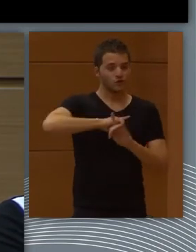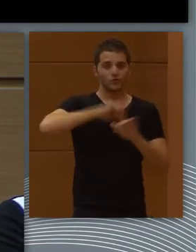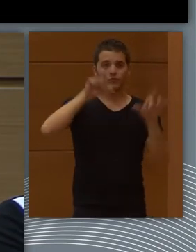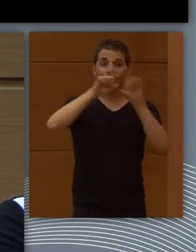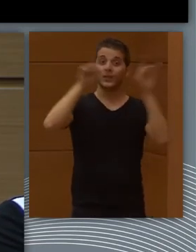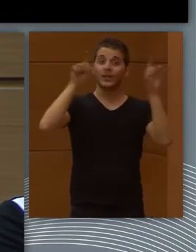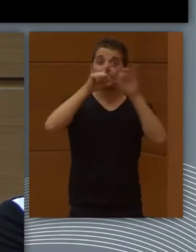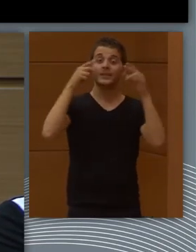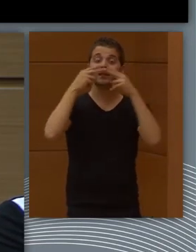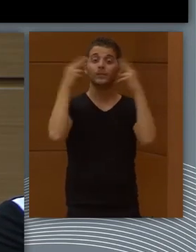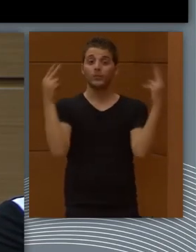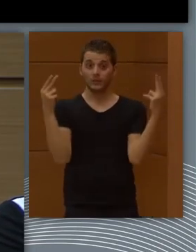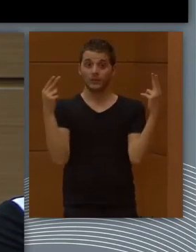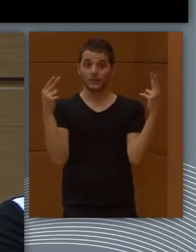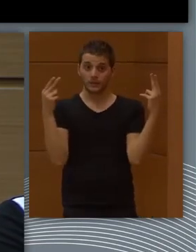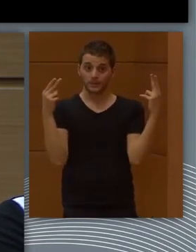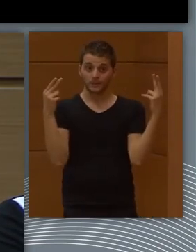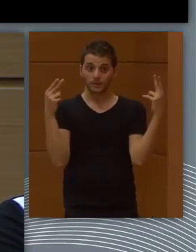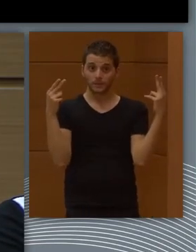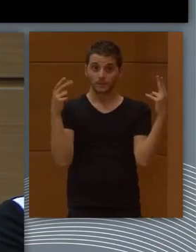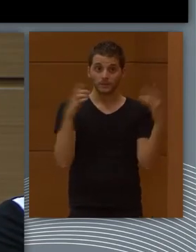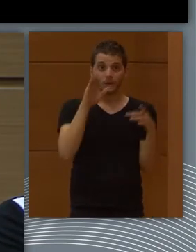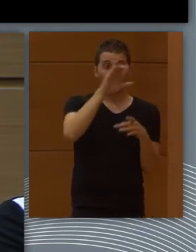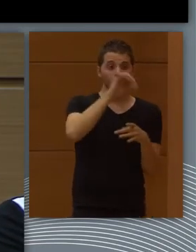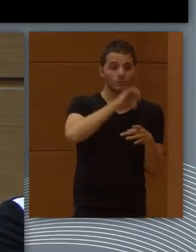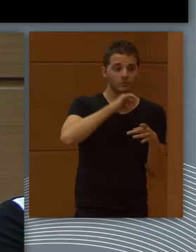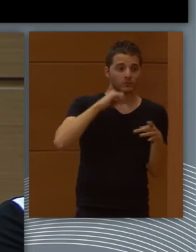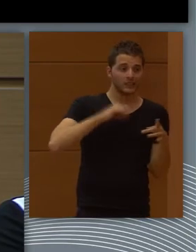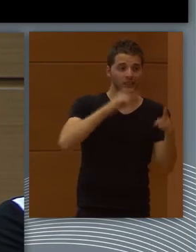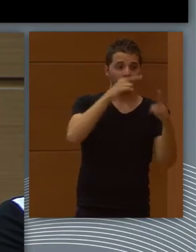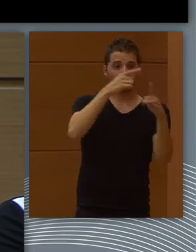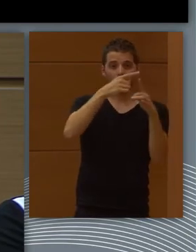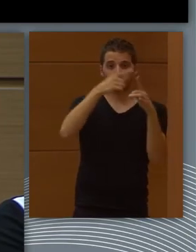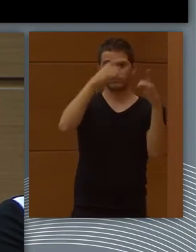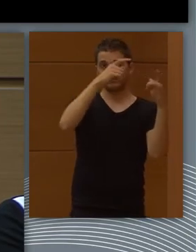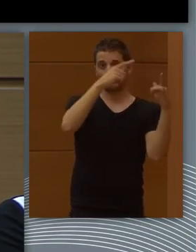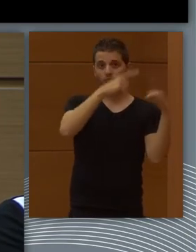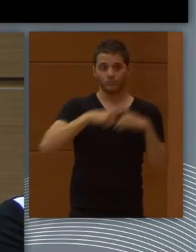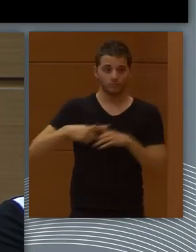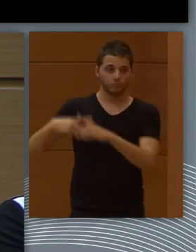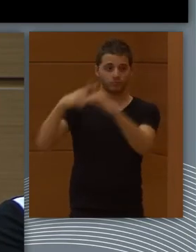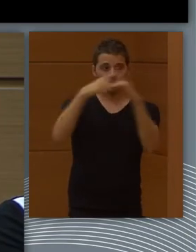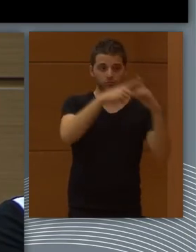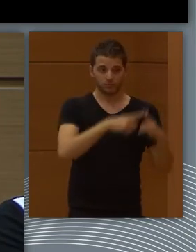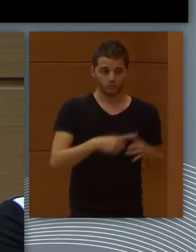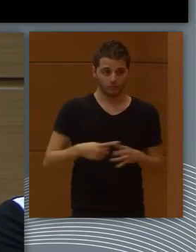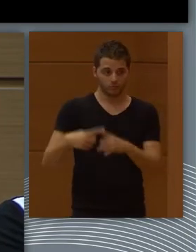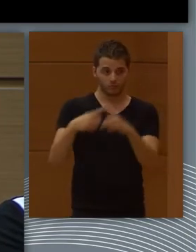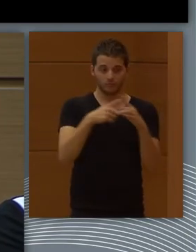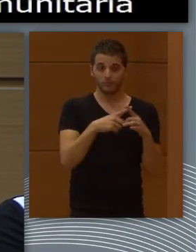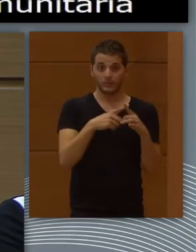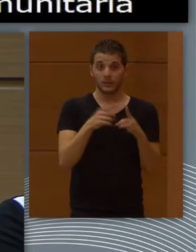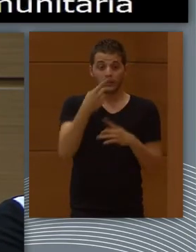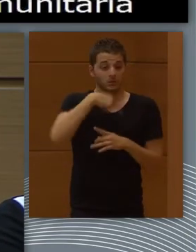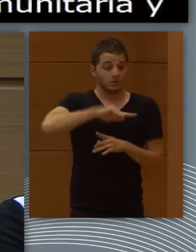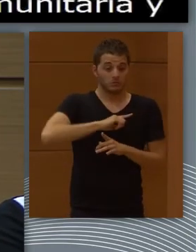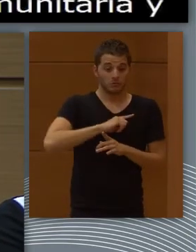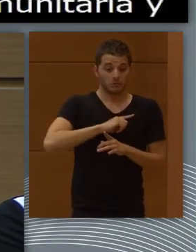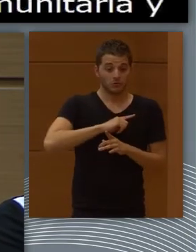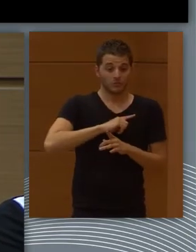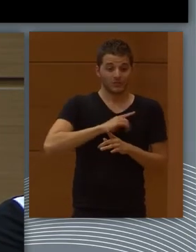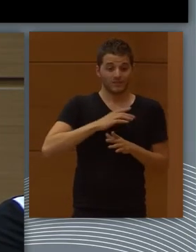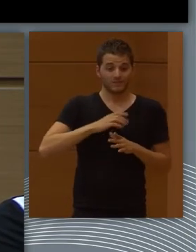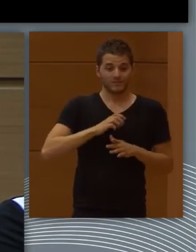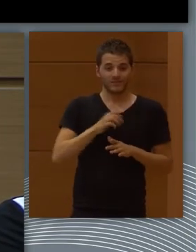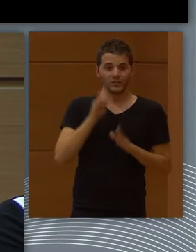empresa pública transcomunitaria y no podemos, por supuesto, restringirnos,